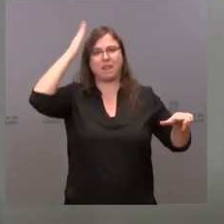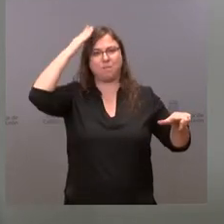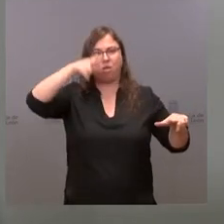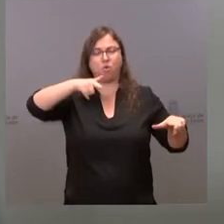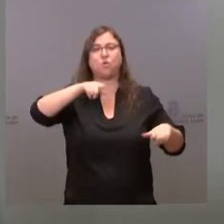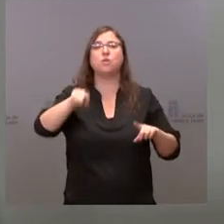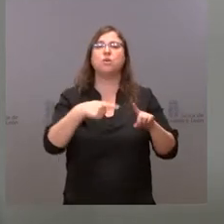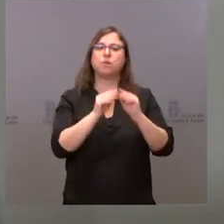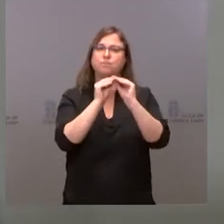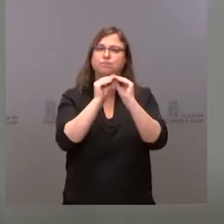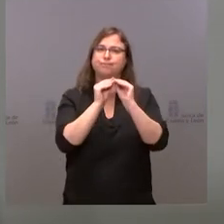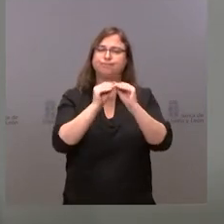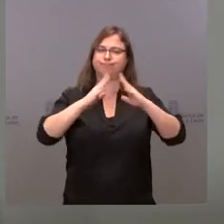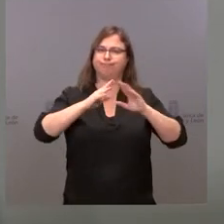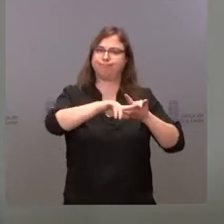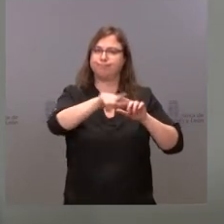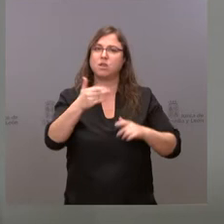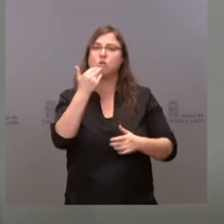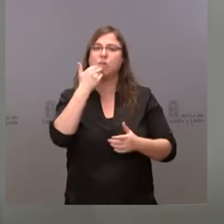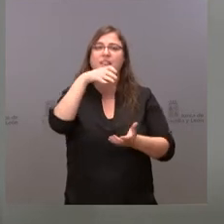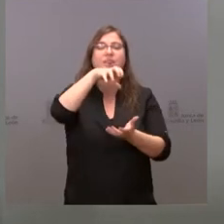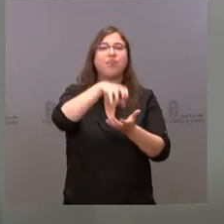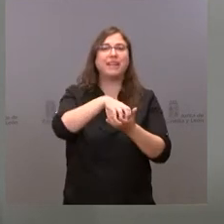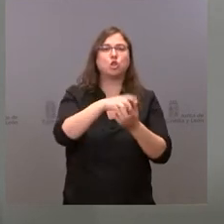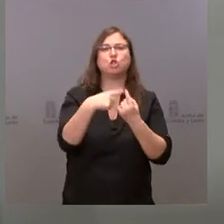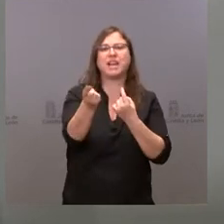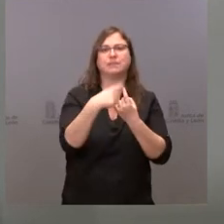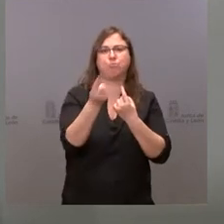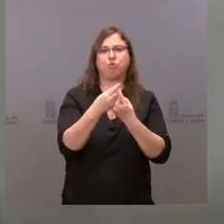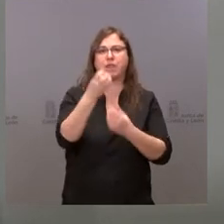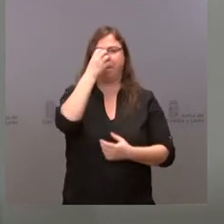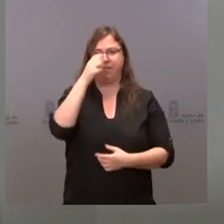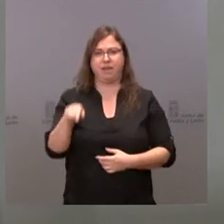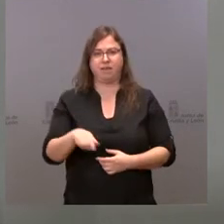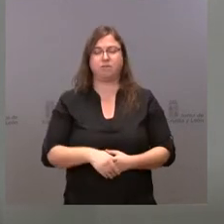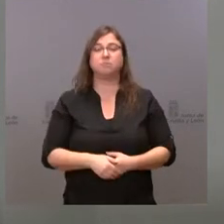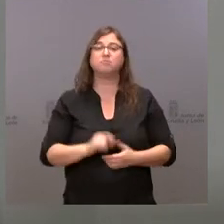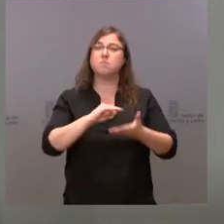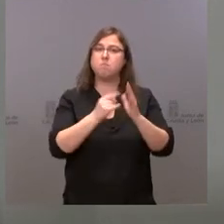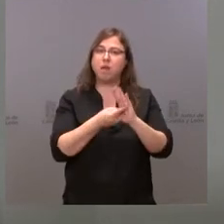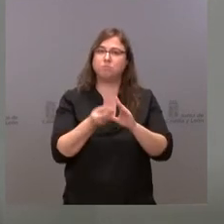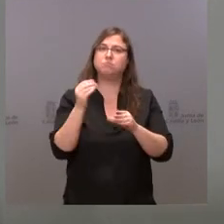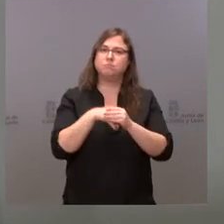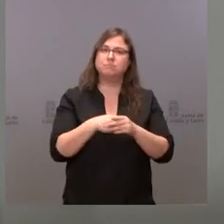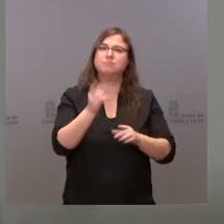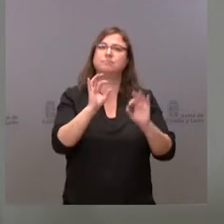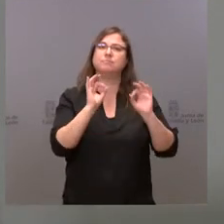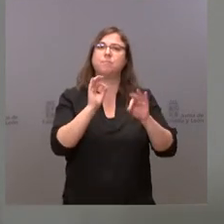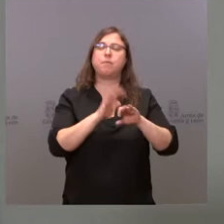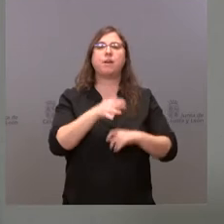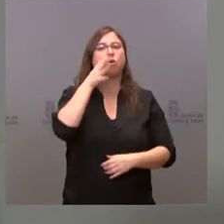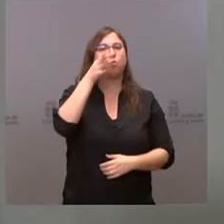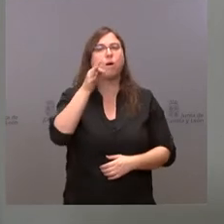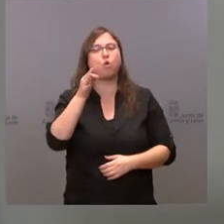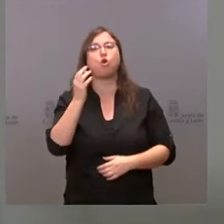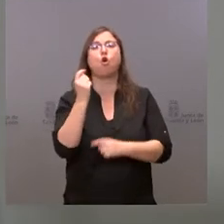desarrollo de infraestructuras como pueda ser el centro de transporte el mira del campo este plan tiene una extensión también específica para los municipios de